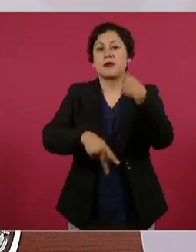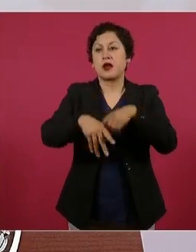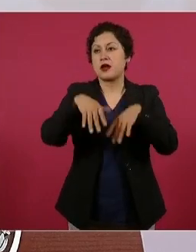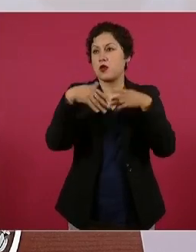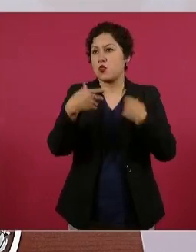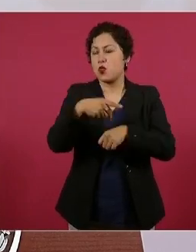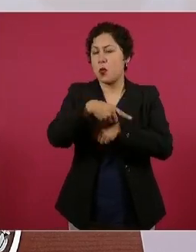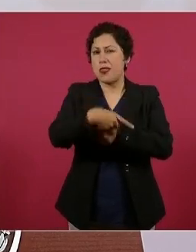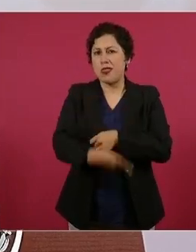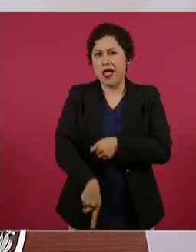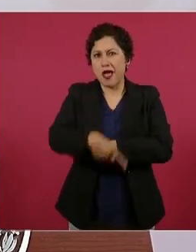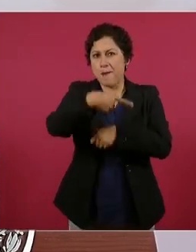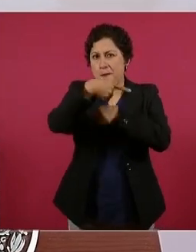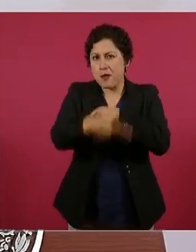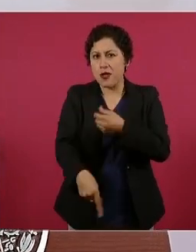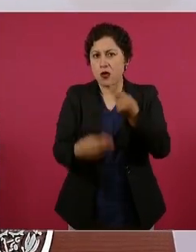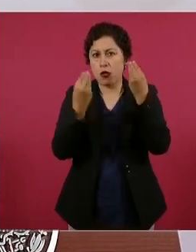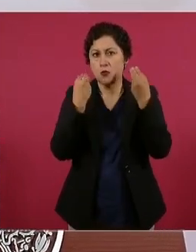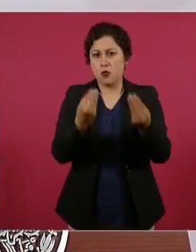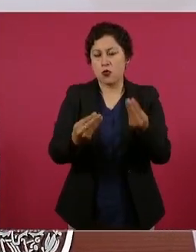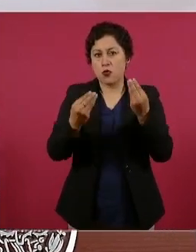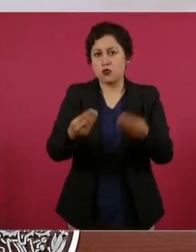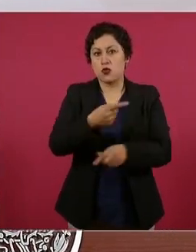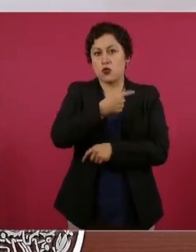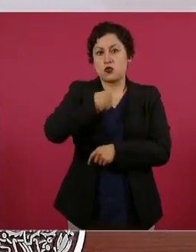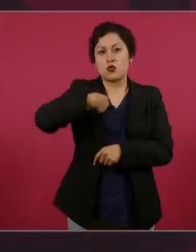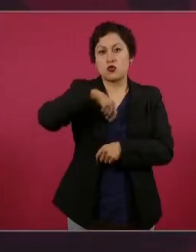que nos están costando